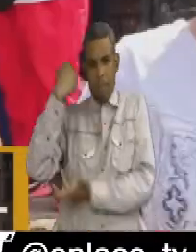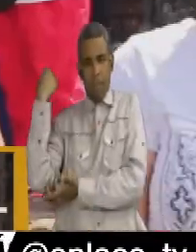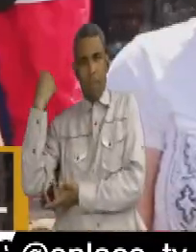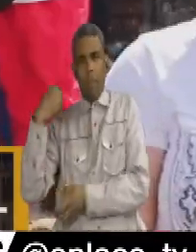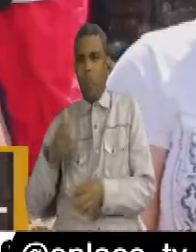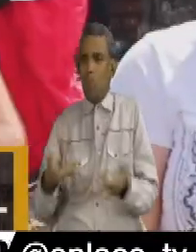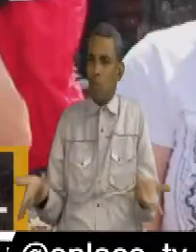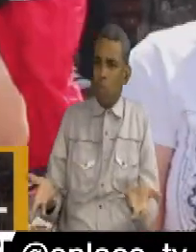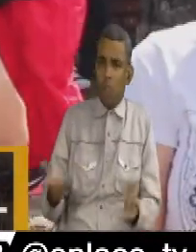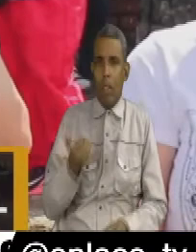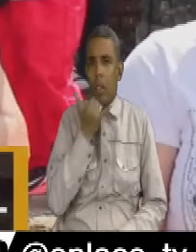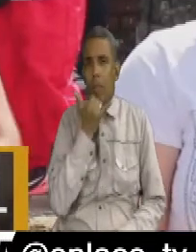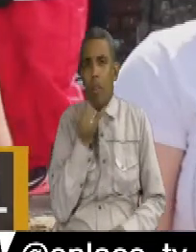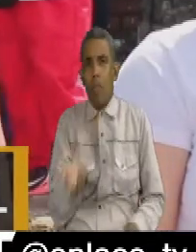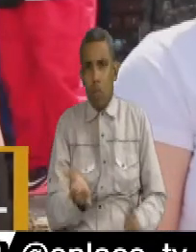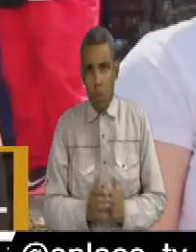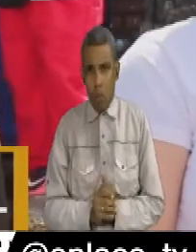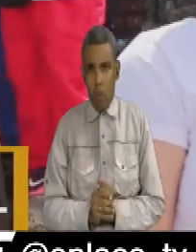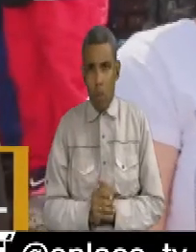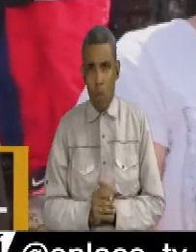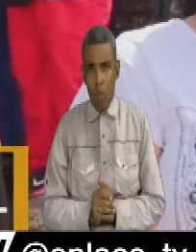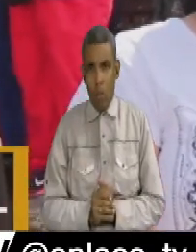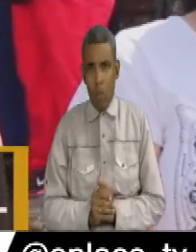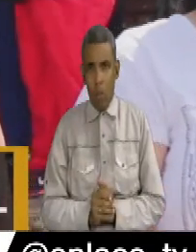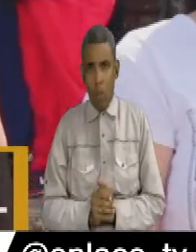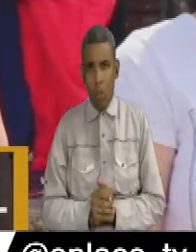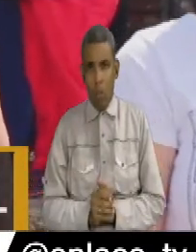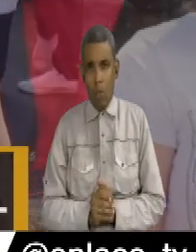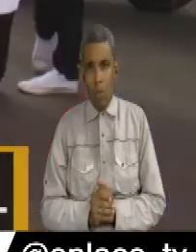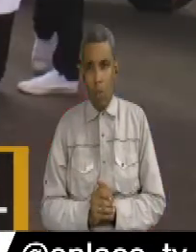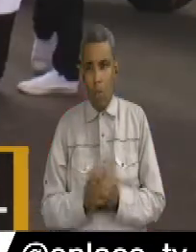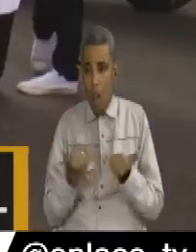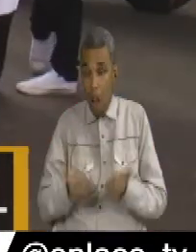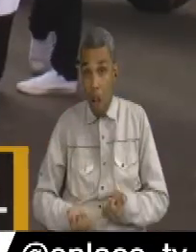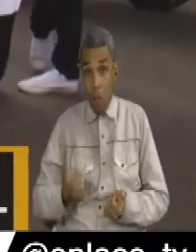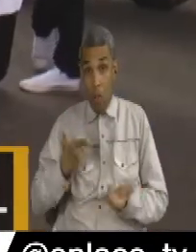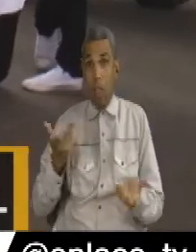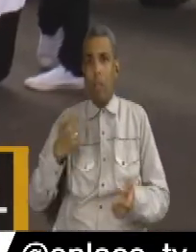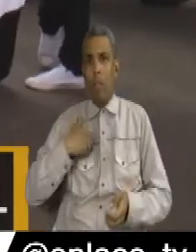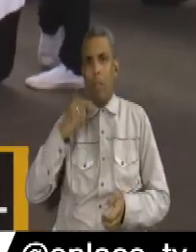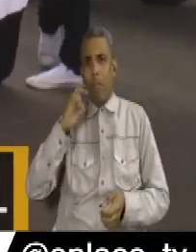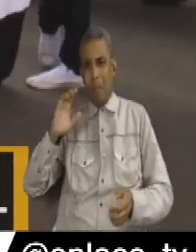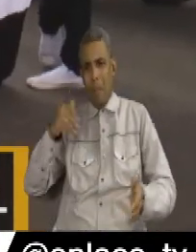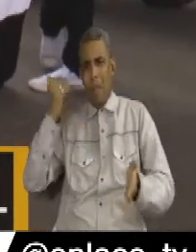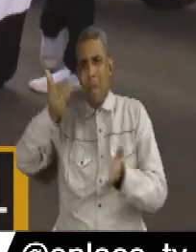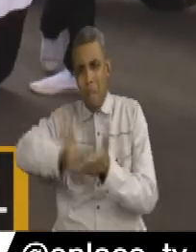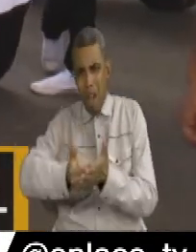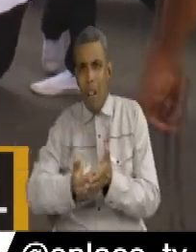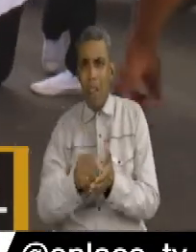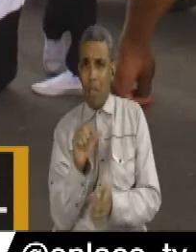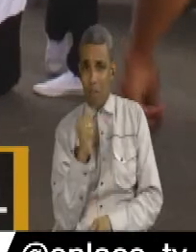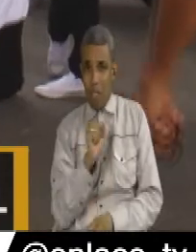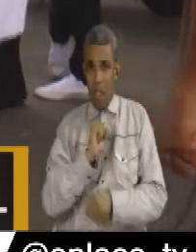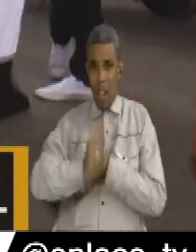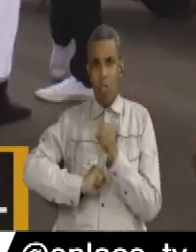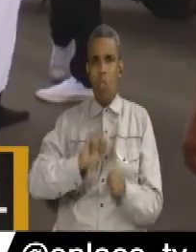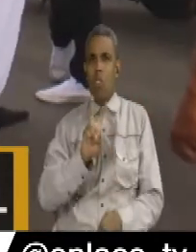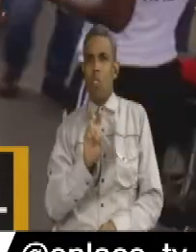la educación de lo que hace falta para que no esté, para que devuelvan los 73 mil billones de pesos